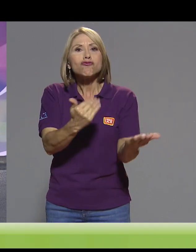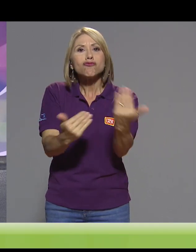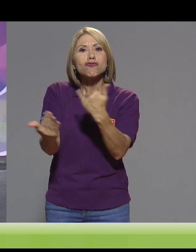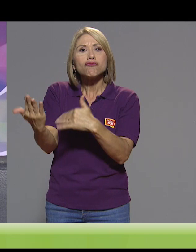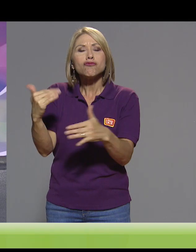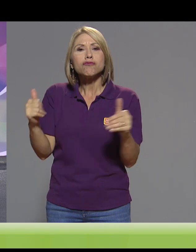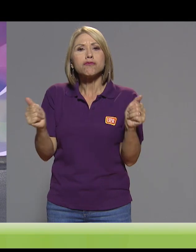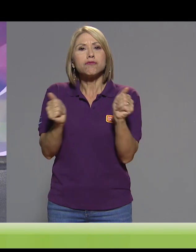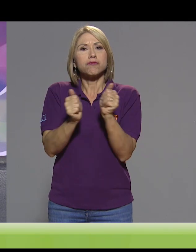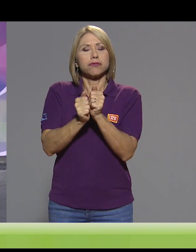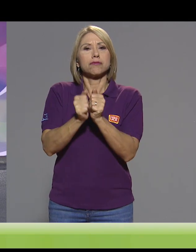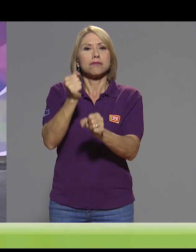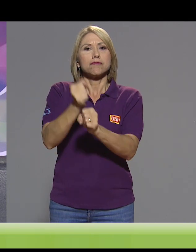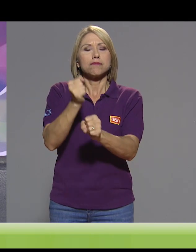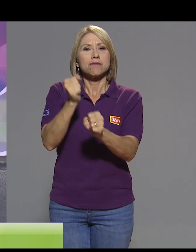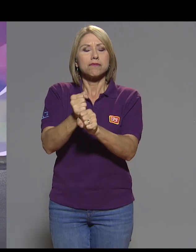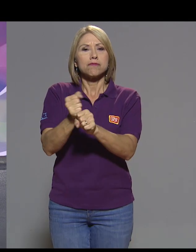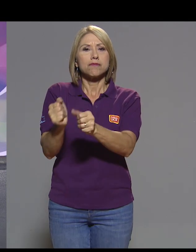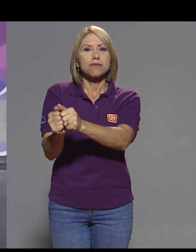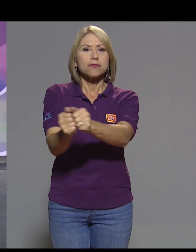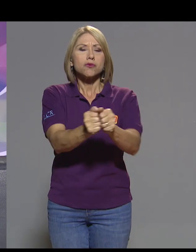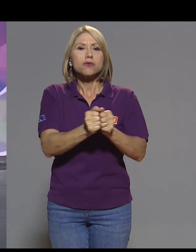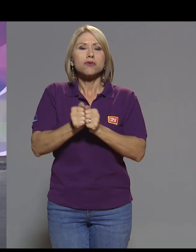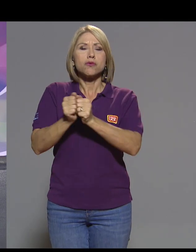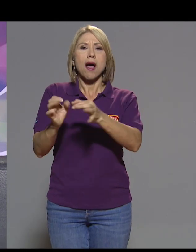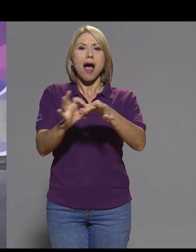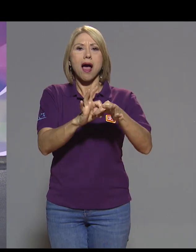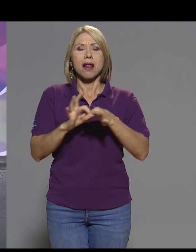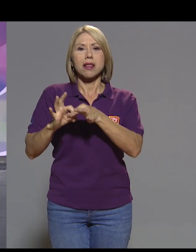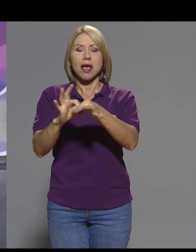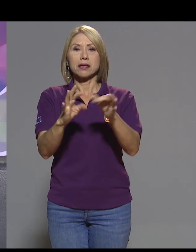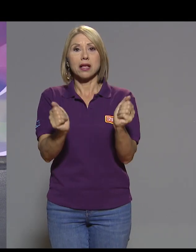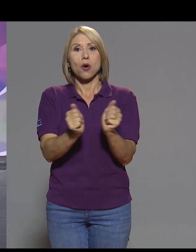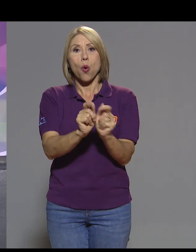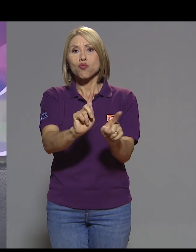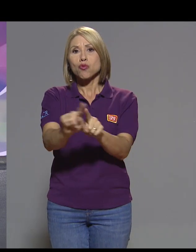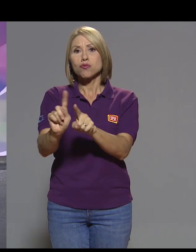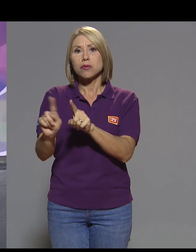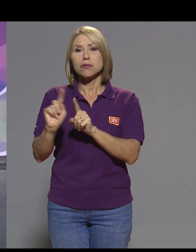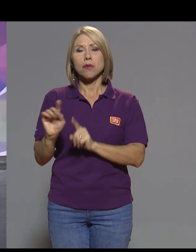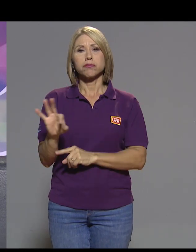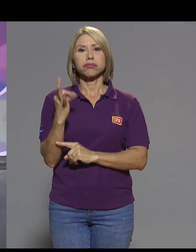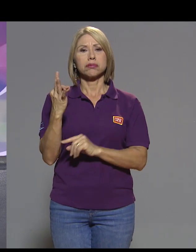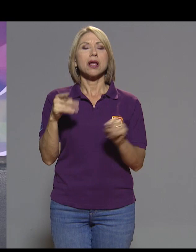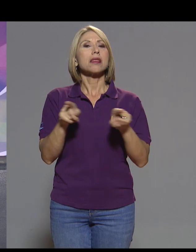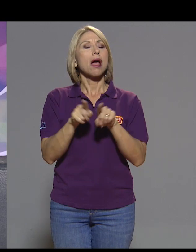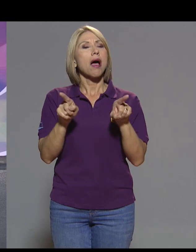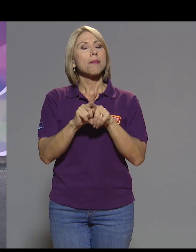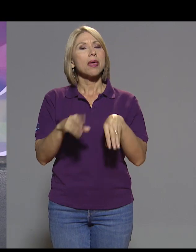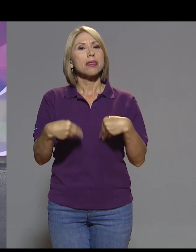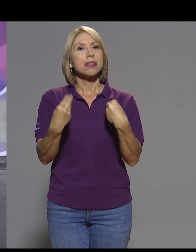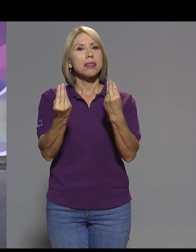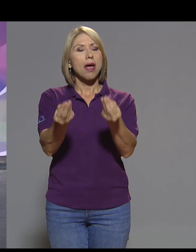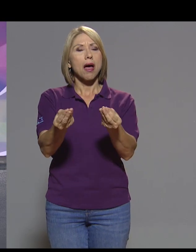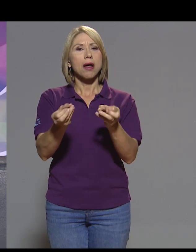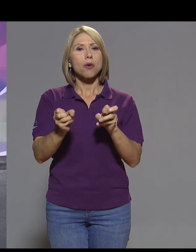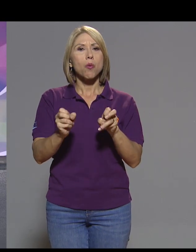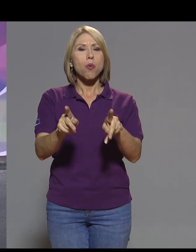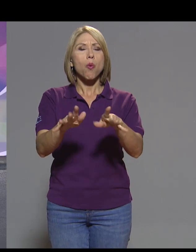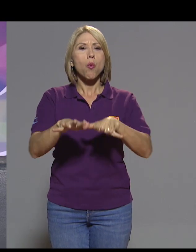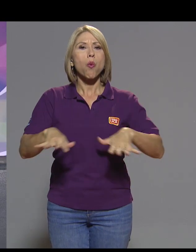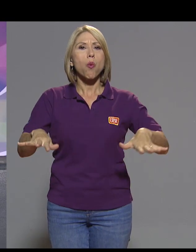trabajo en conjunto en una alianza lo que son estas modalidades y también poder este generar espacios verdad